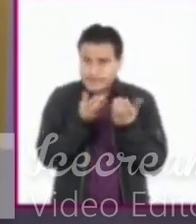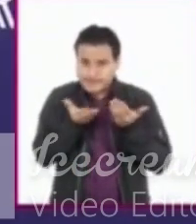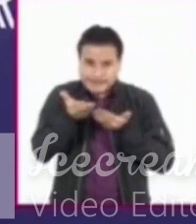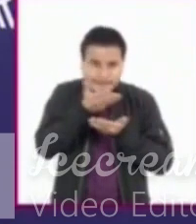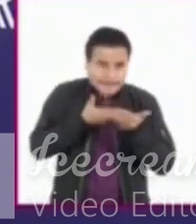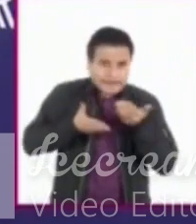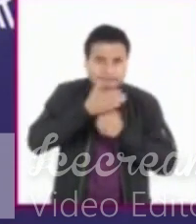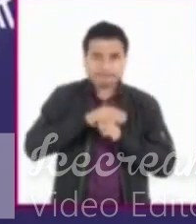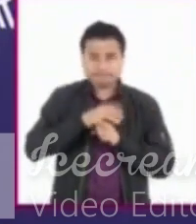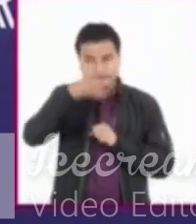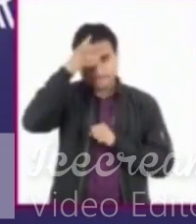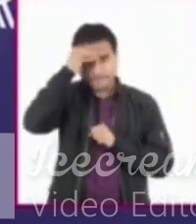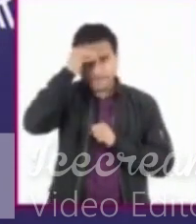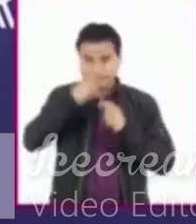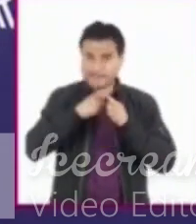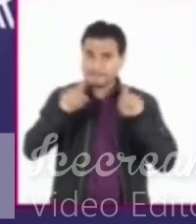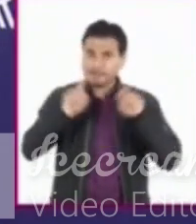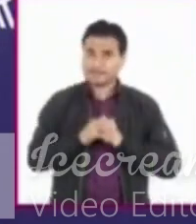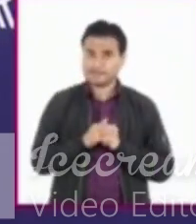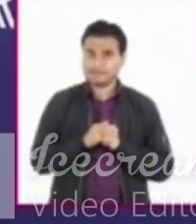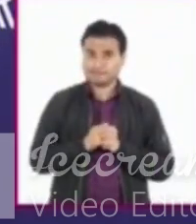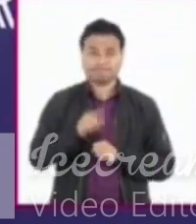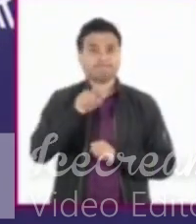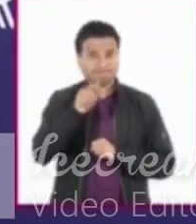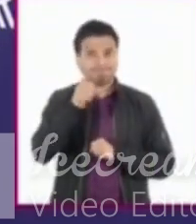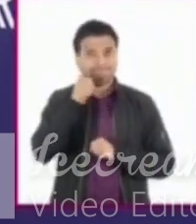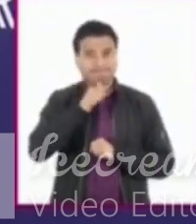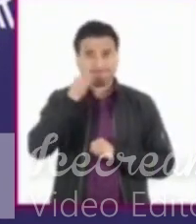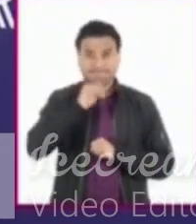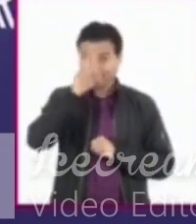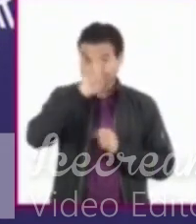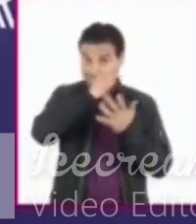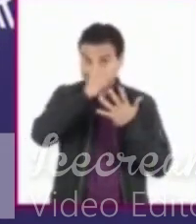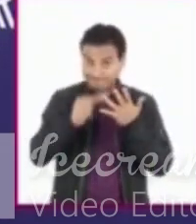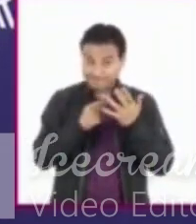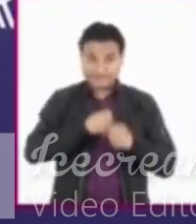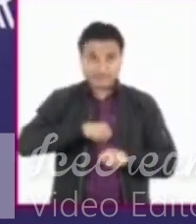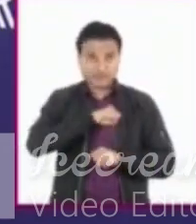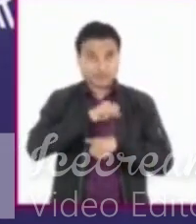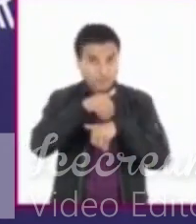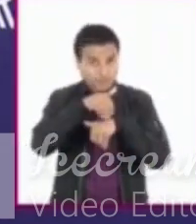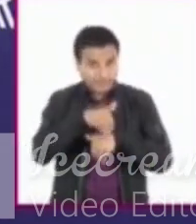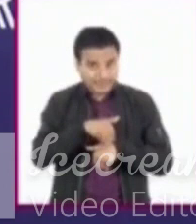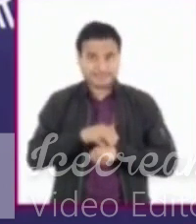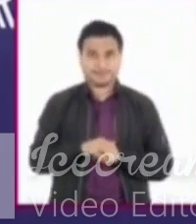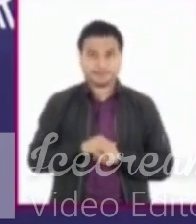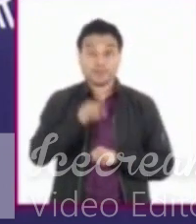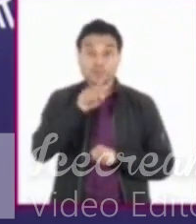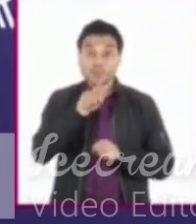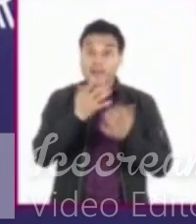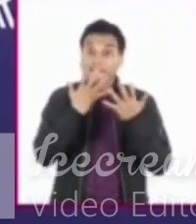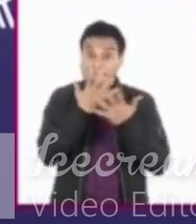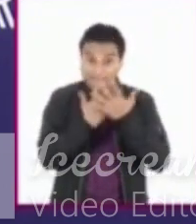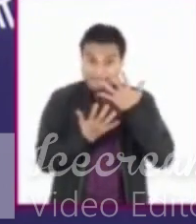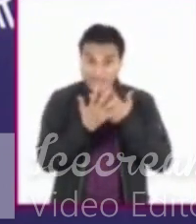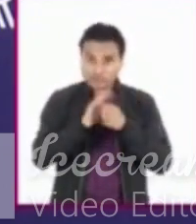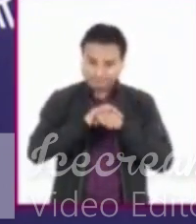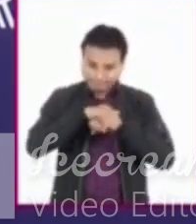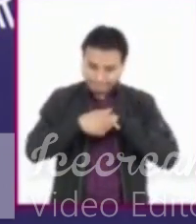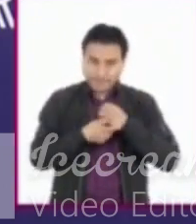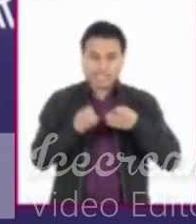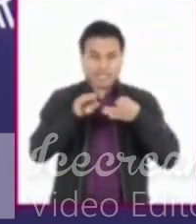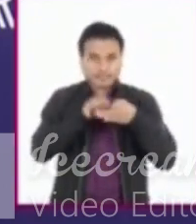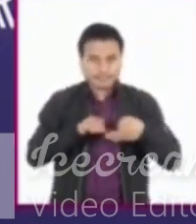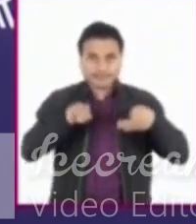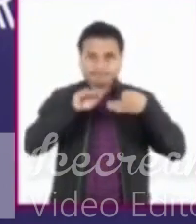distancia. Guarden las debidas precauciones sanitarias, especialmente lavarse continuamente las manos con agua y